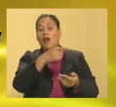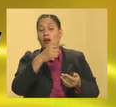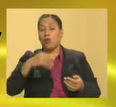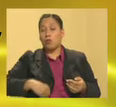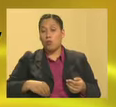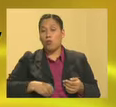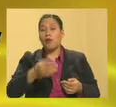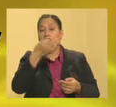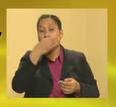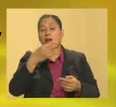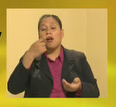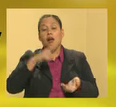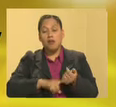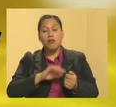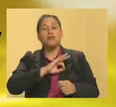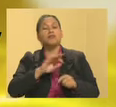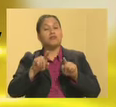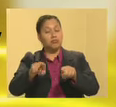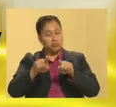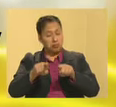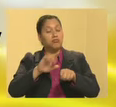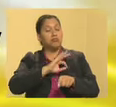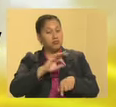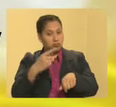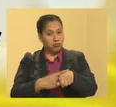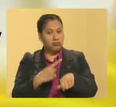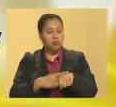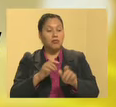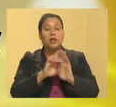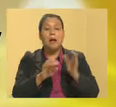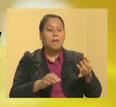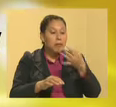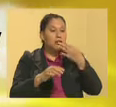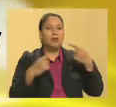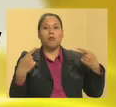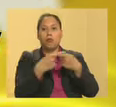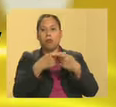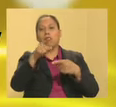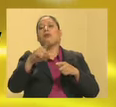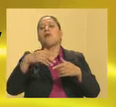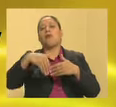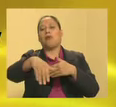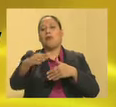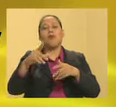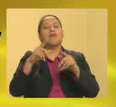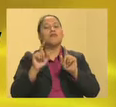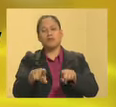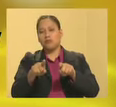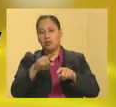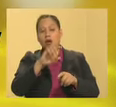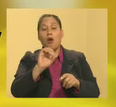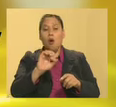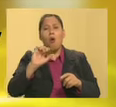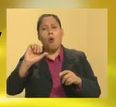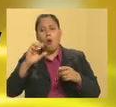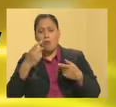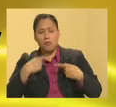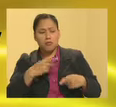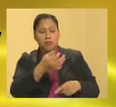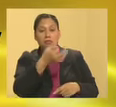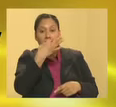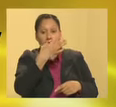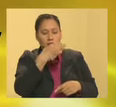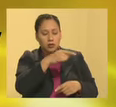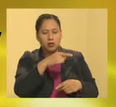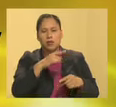en personas susceptibles. Hay personas que no son susceptibles y pueden llegar a tomar esos medicamentos sin ningún problema. Pero cuando se